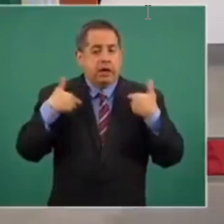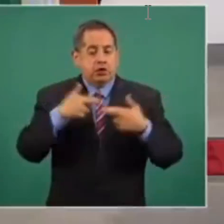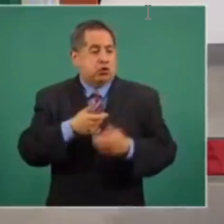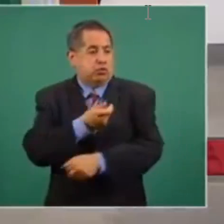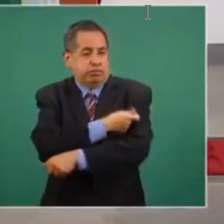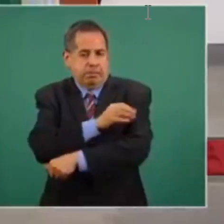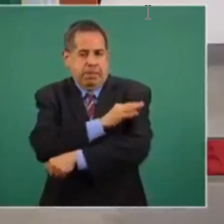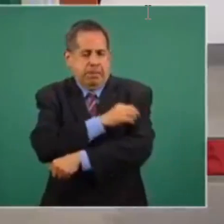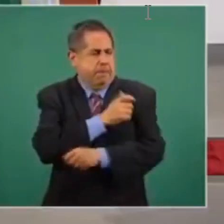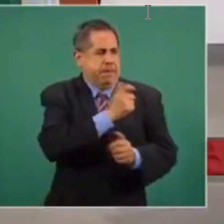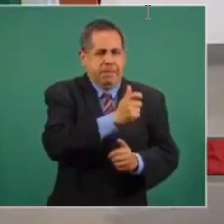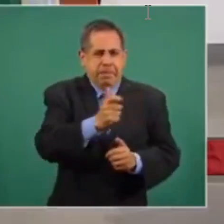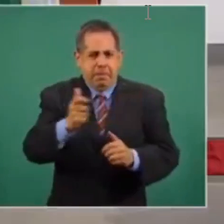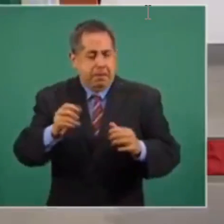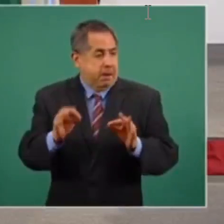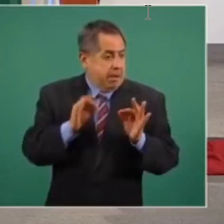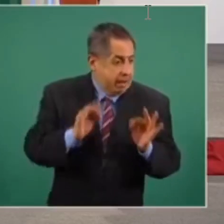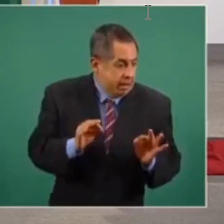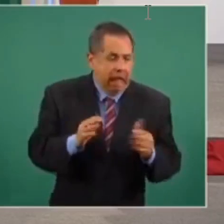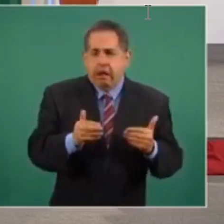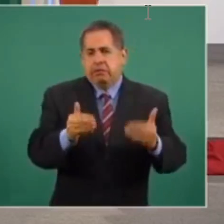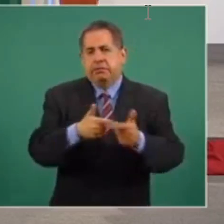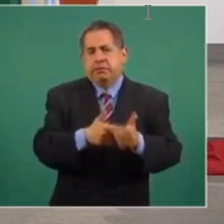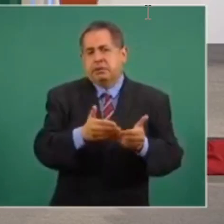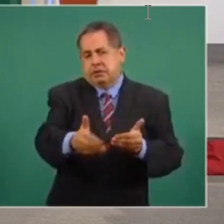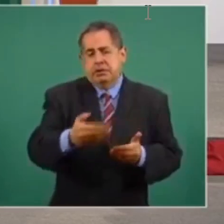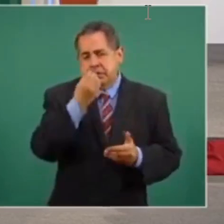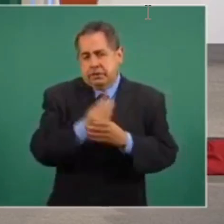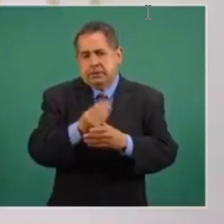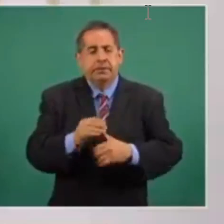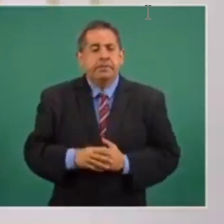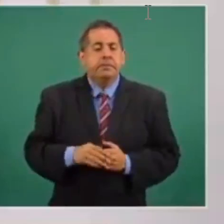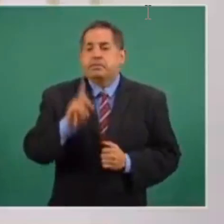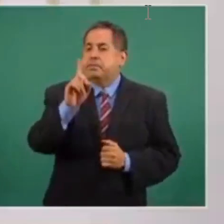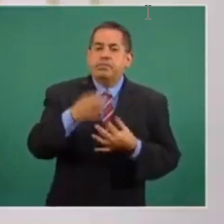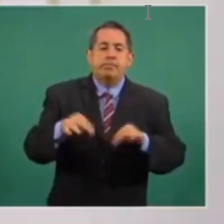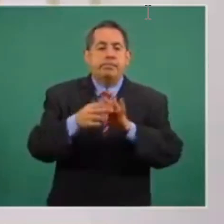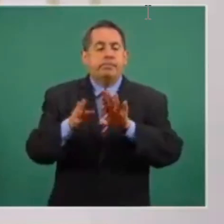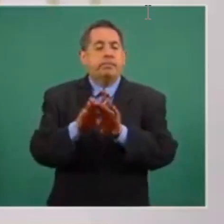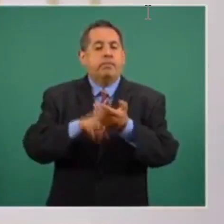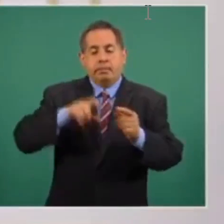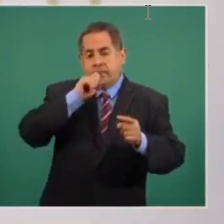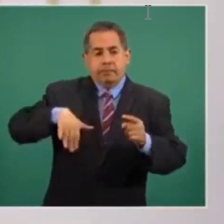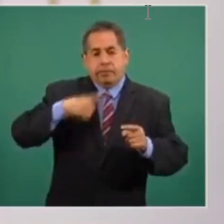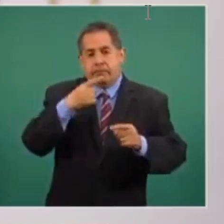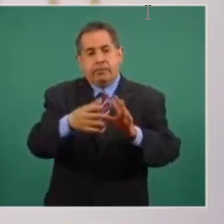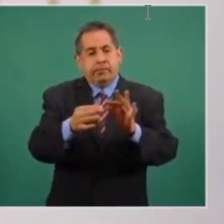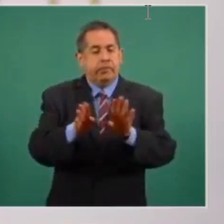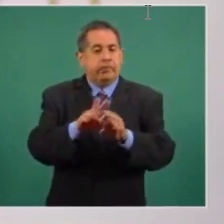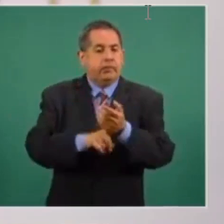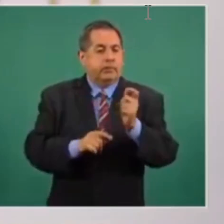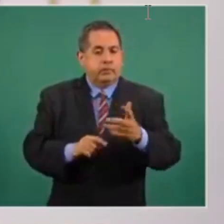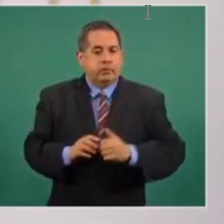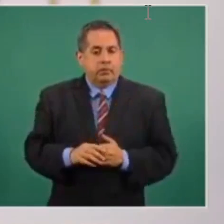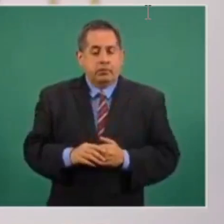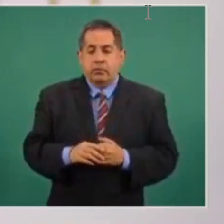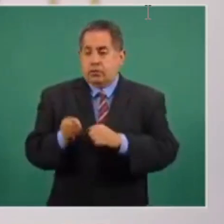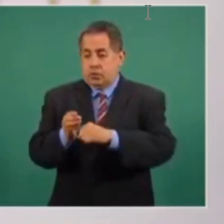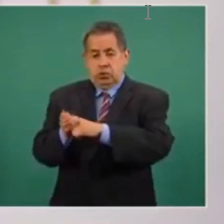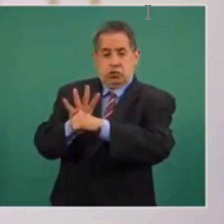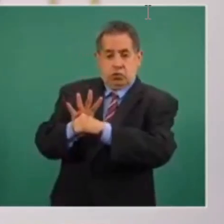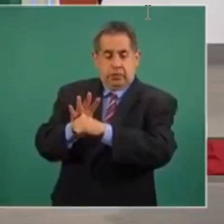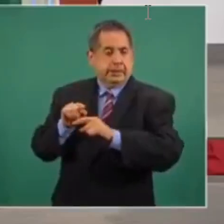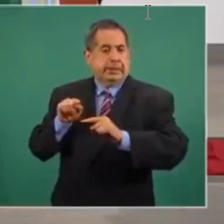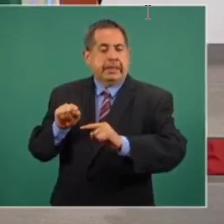maestros en estos estados de manera prioritaria. Y una cosa muy importante es que también ha señalado que el COVID-19